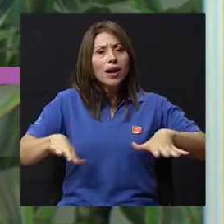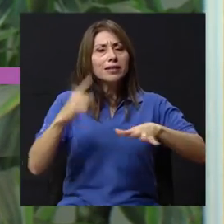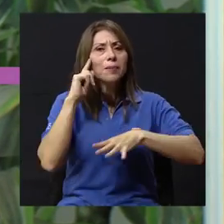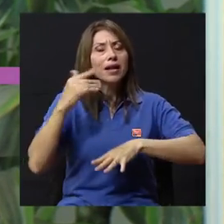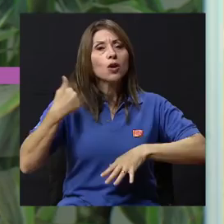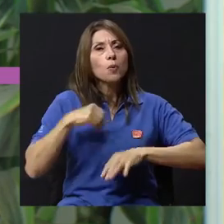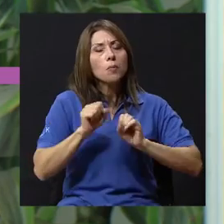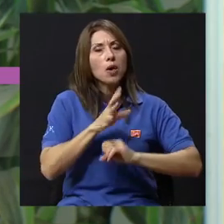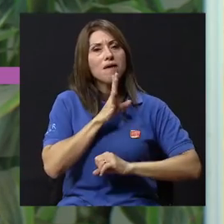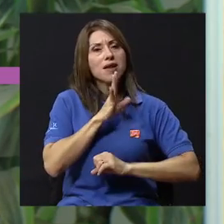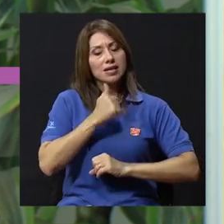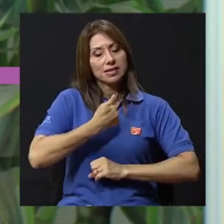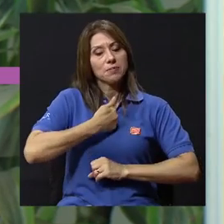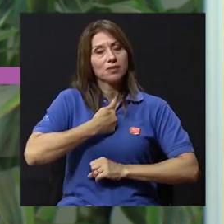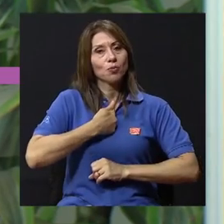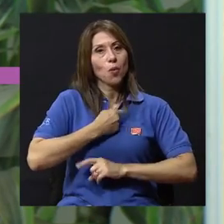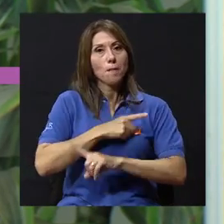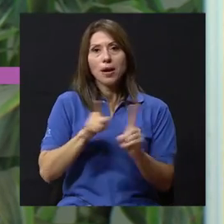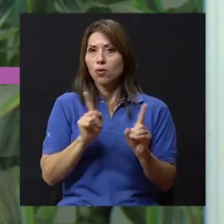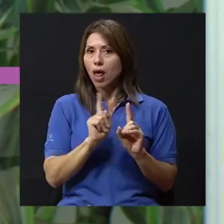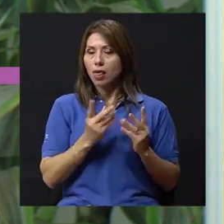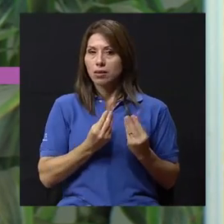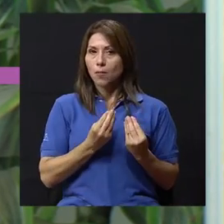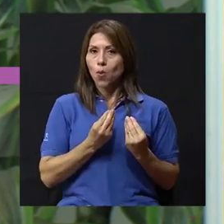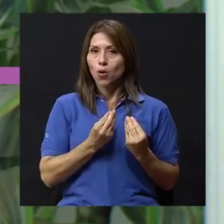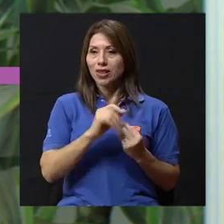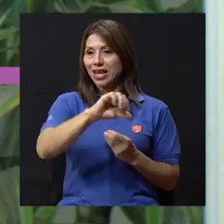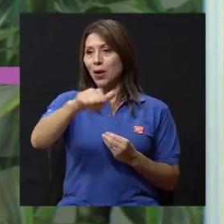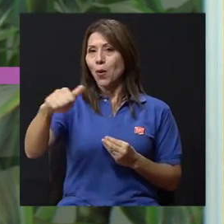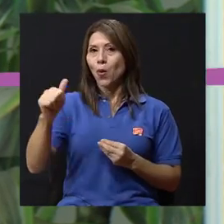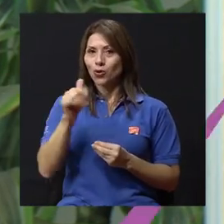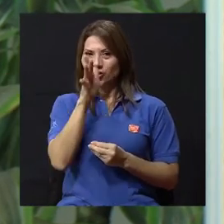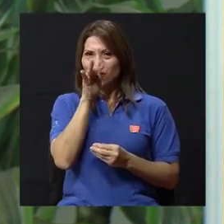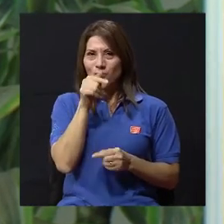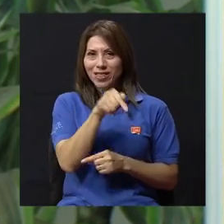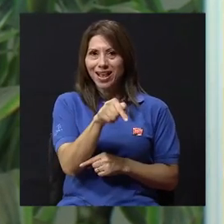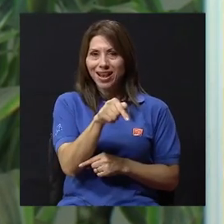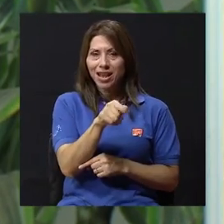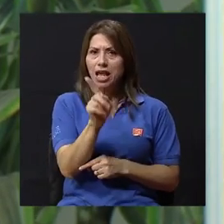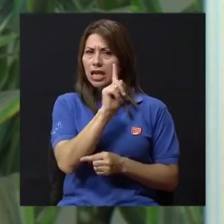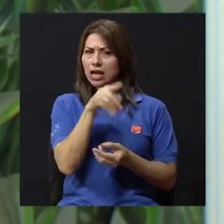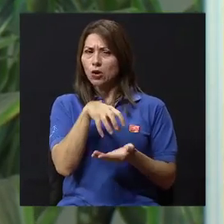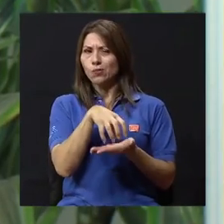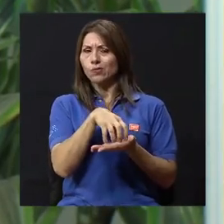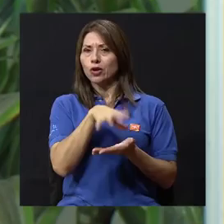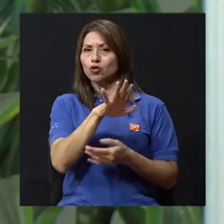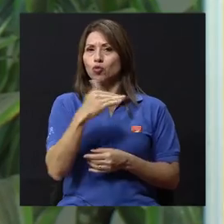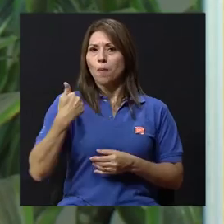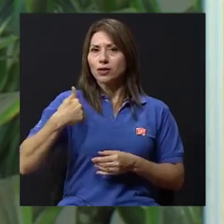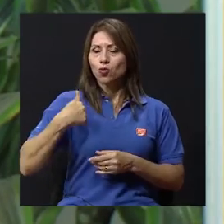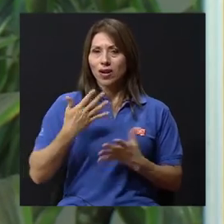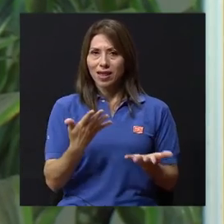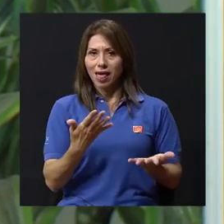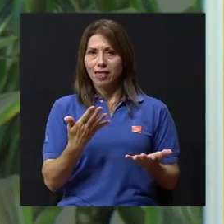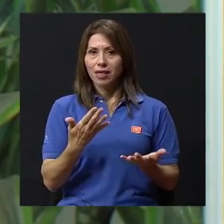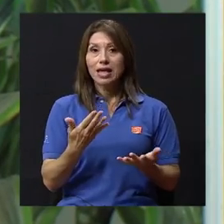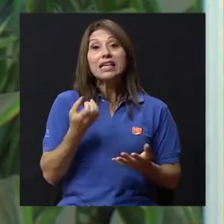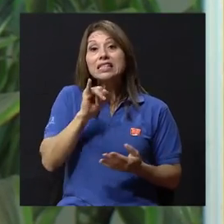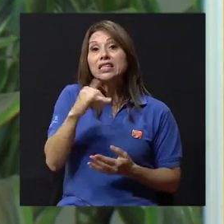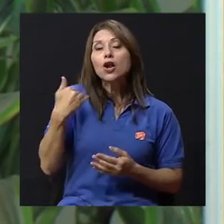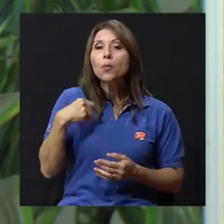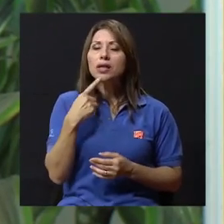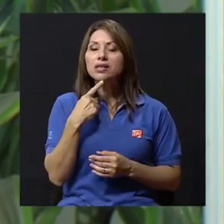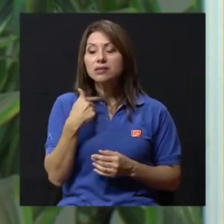pueda hablar de sí mismo sin temor de que se burlen de él y sin temor de que se ponga en duda su masculinidad. Que si es capaz de decir,